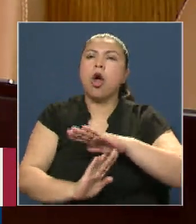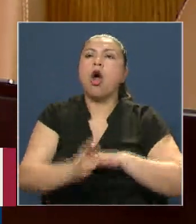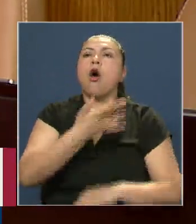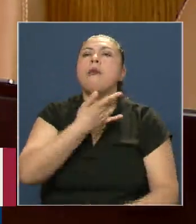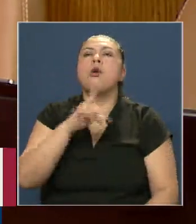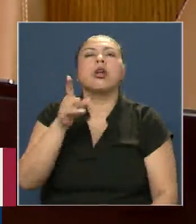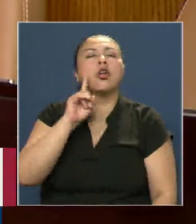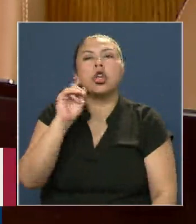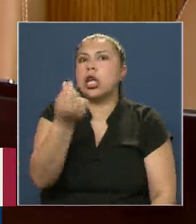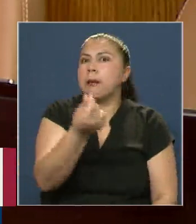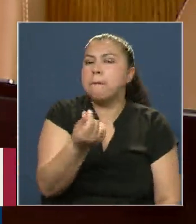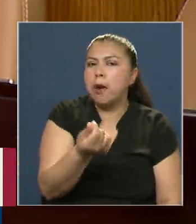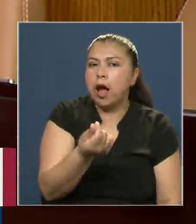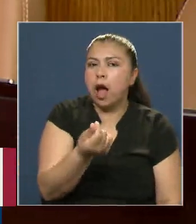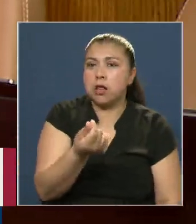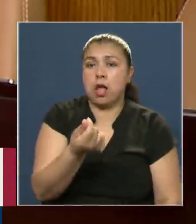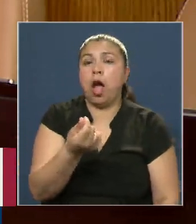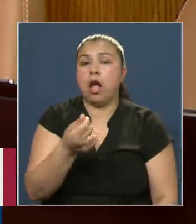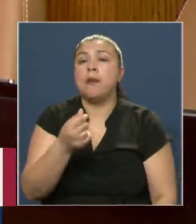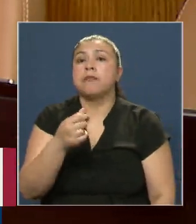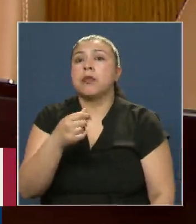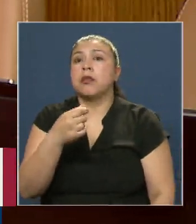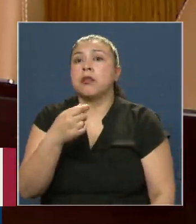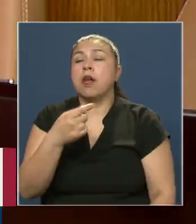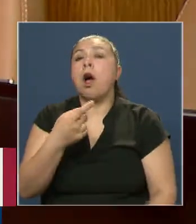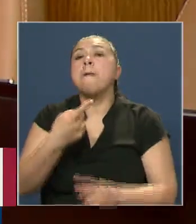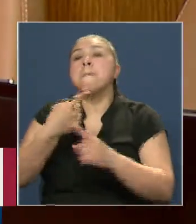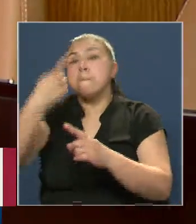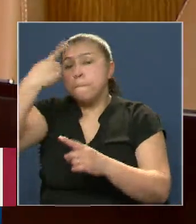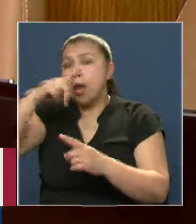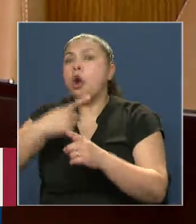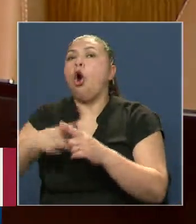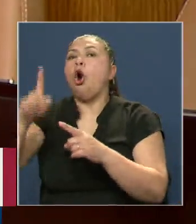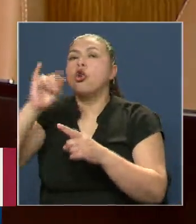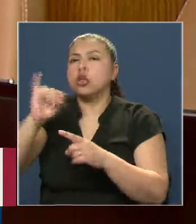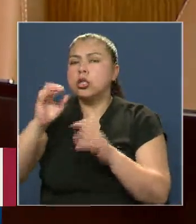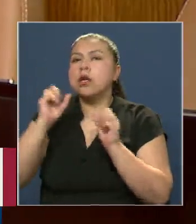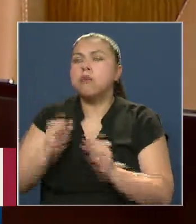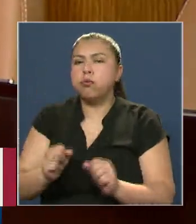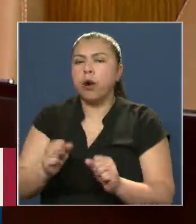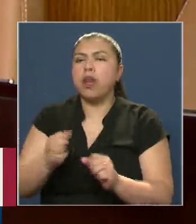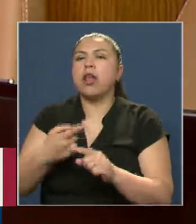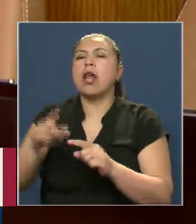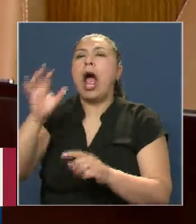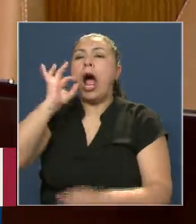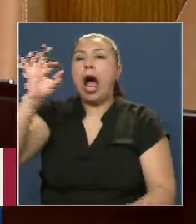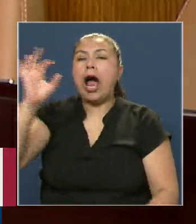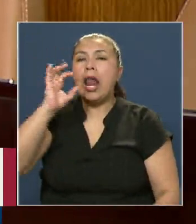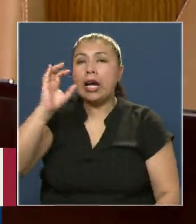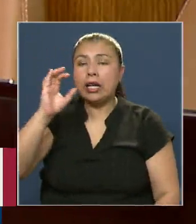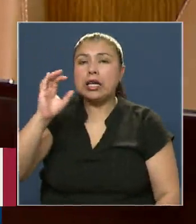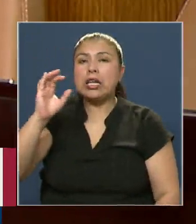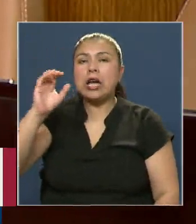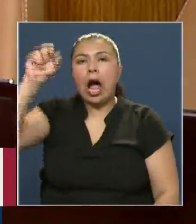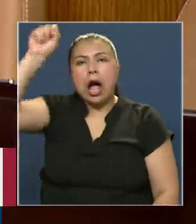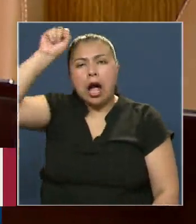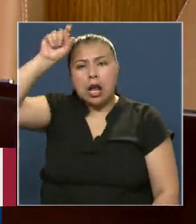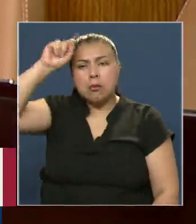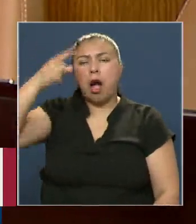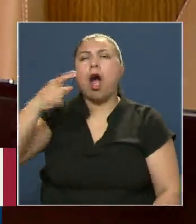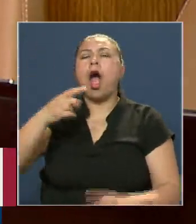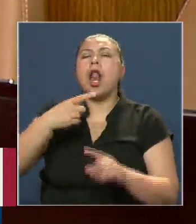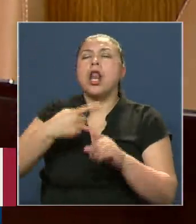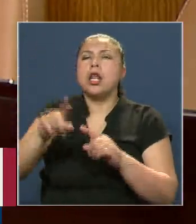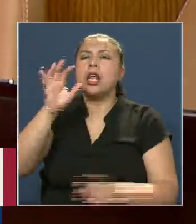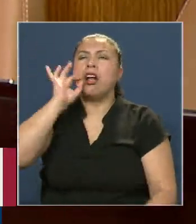la misma plata que tienen aquellos que pueden ir a la clínica alemana, que pueden ir a la clínica Las Condes o que pueden ir a